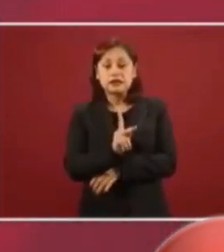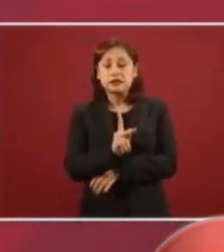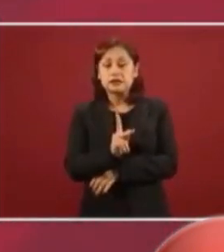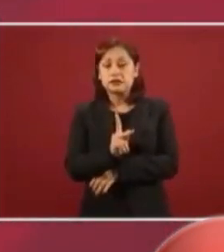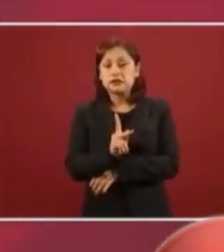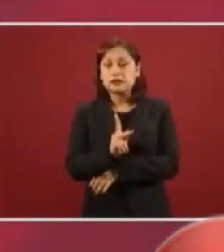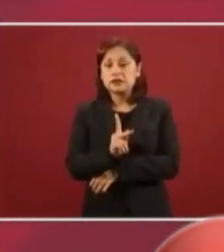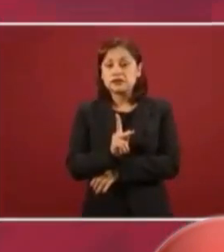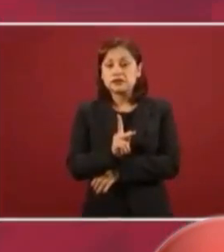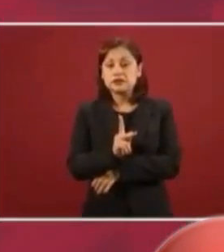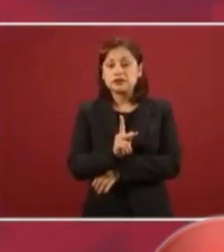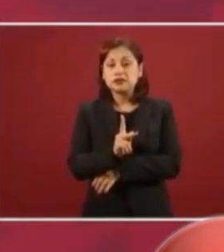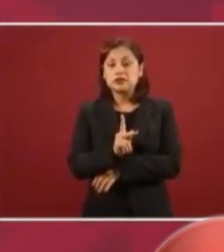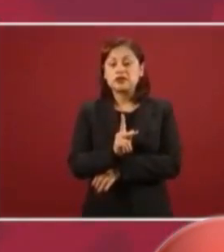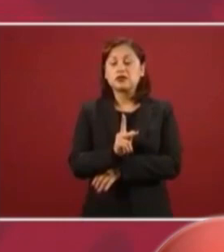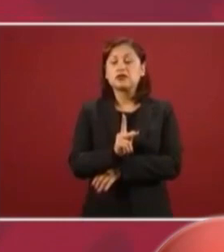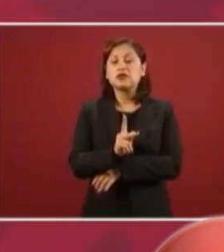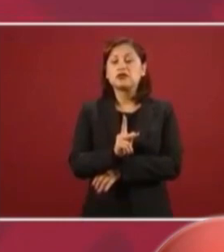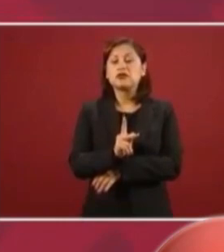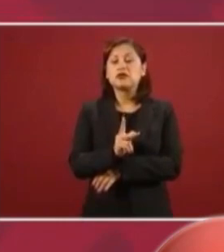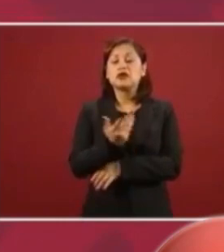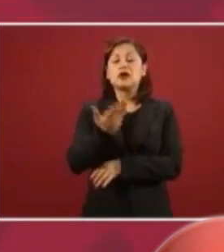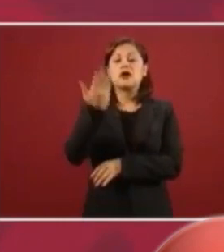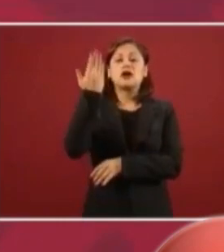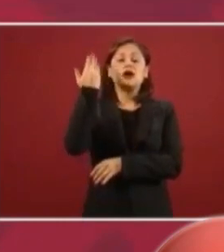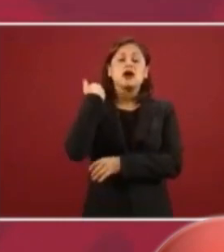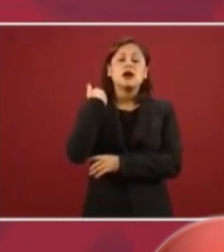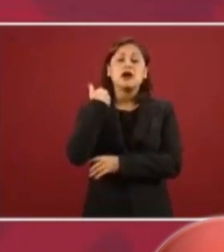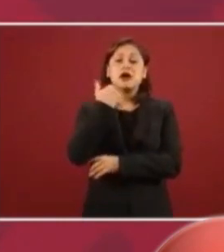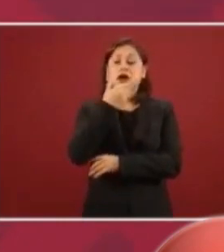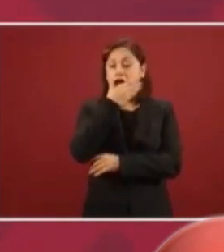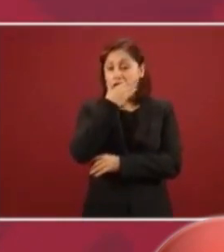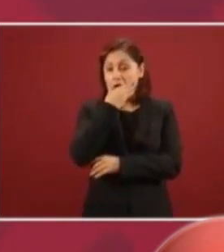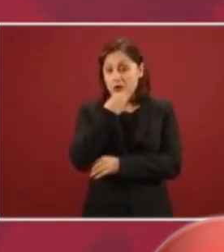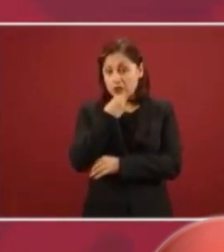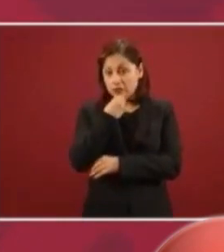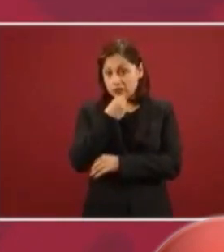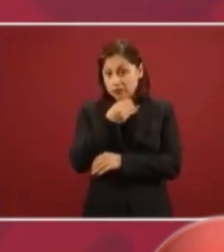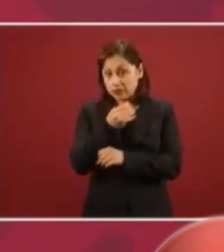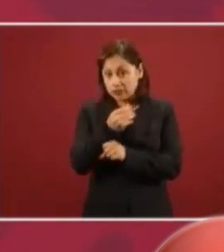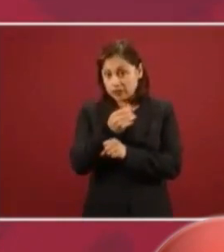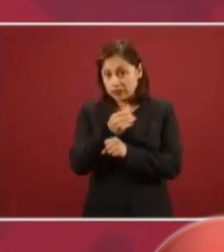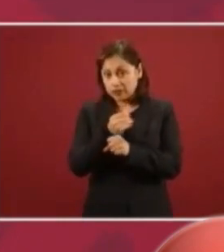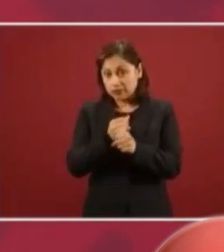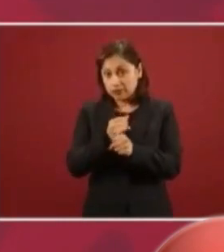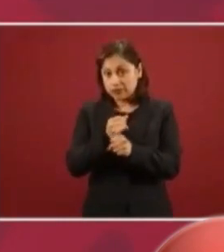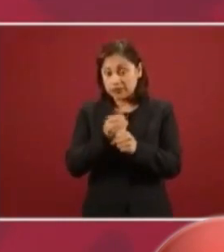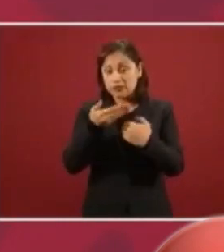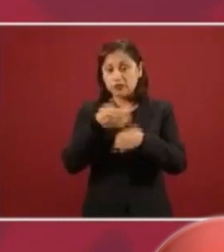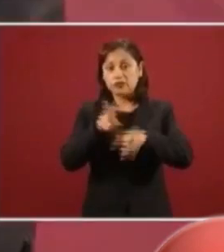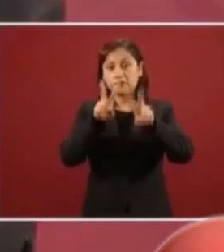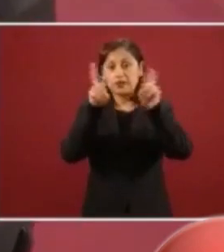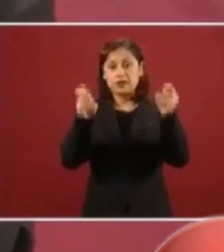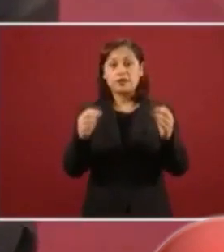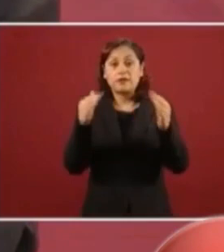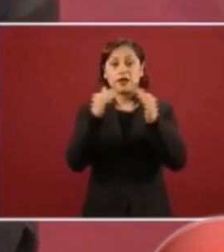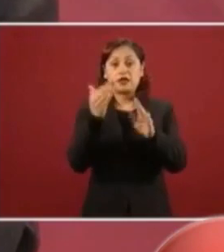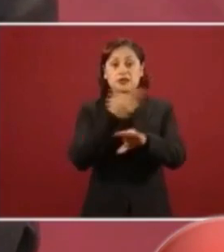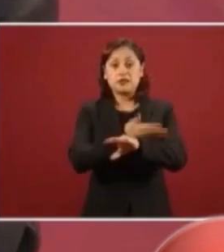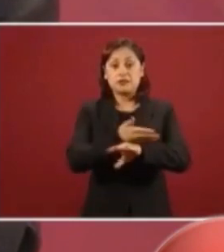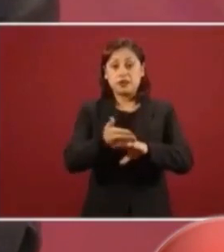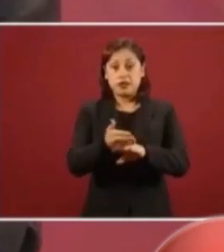la investigación de la casa blanca ya